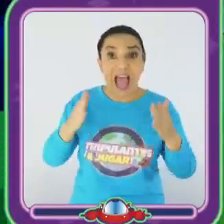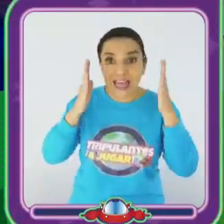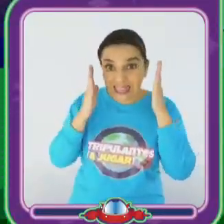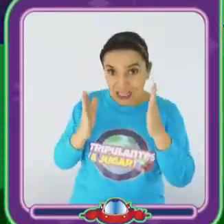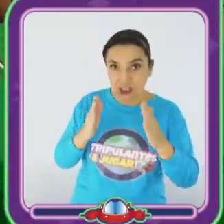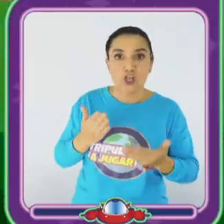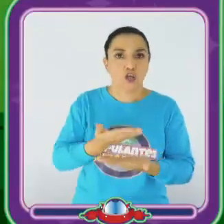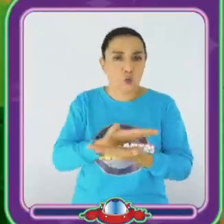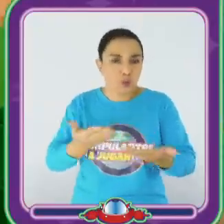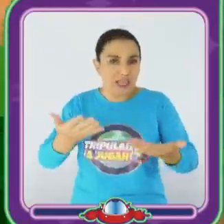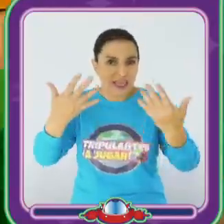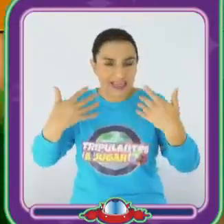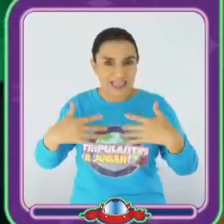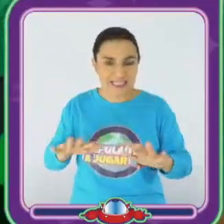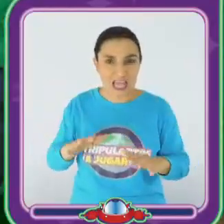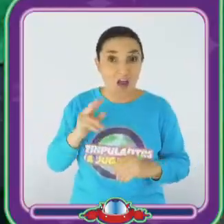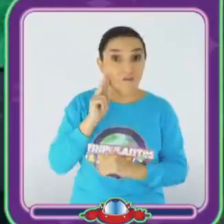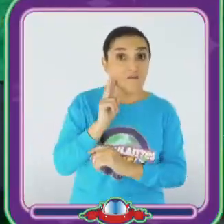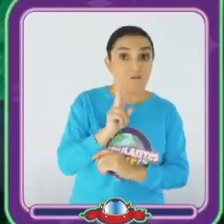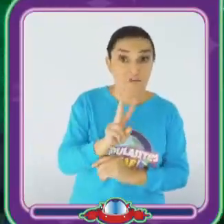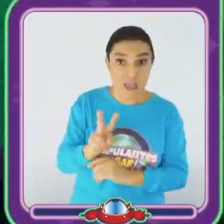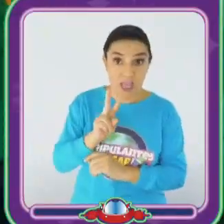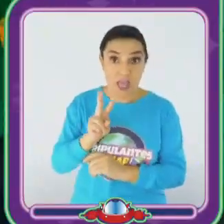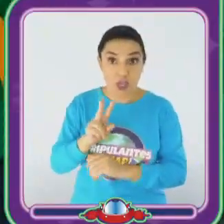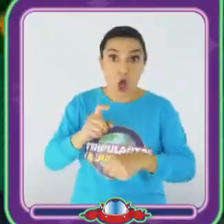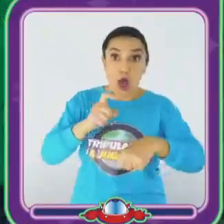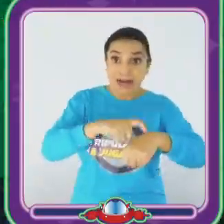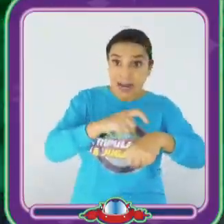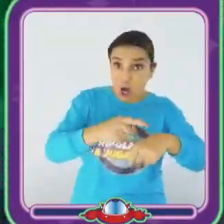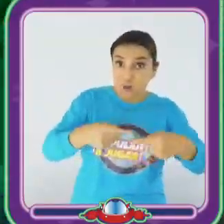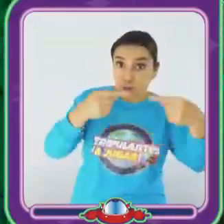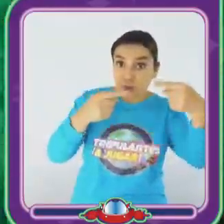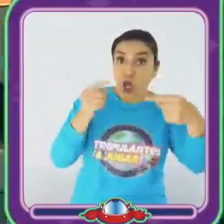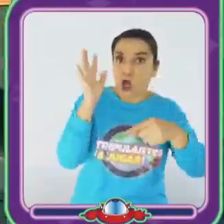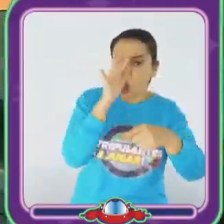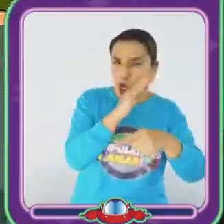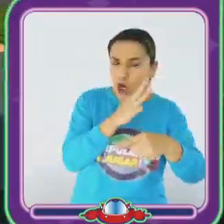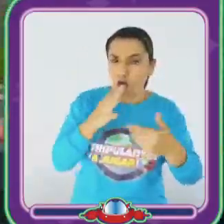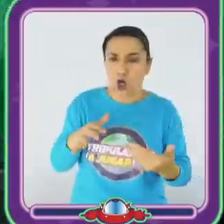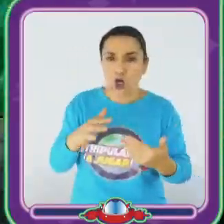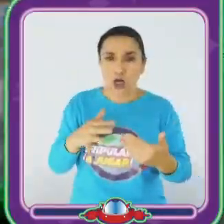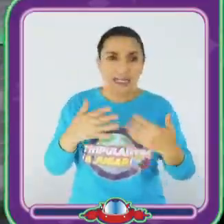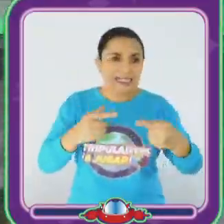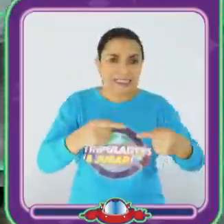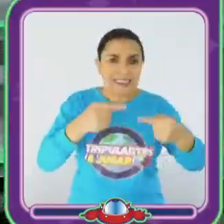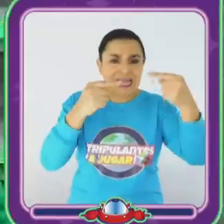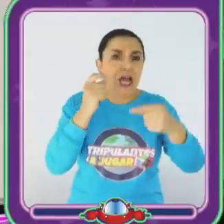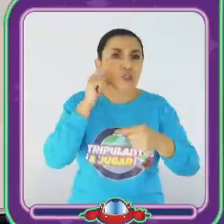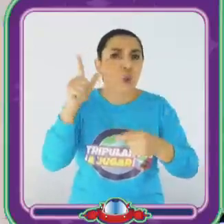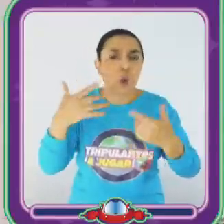¡Atención! Ustedes ya están viendo, tripulación, el reloj de colores. ¡Vamos en el azul!